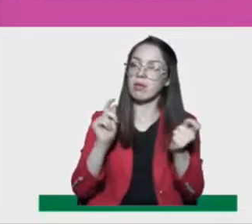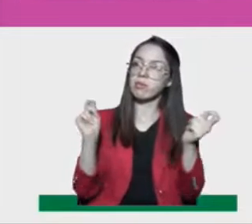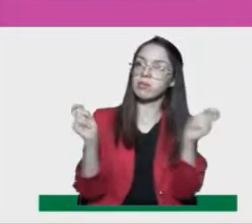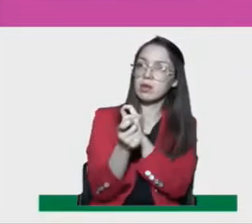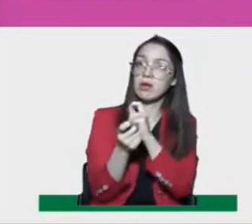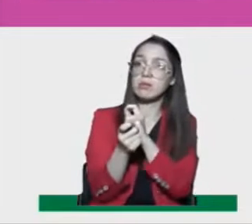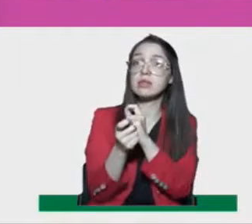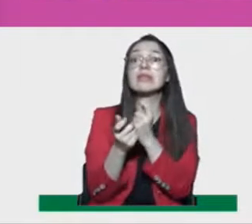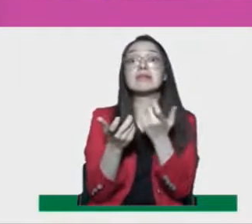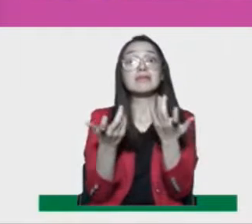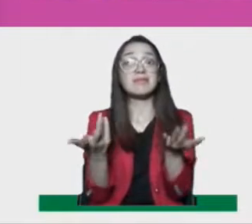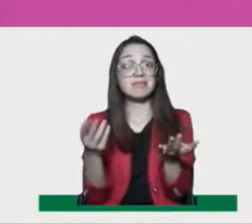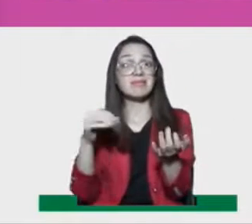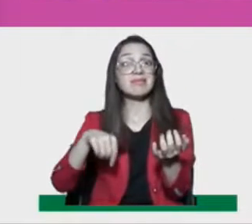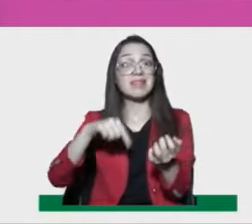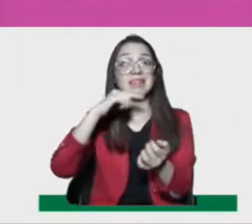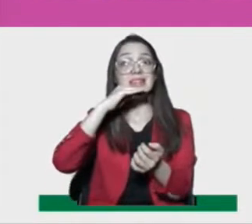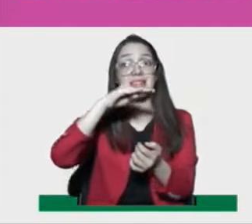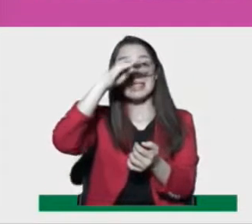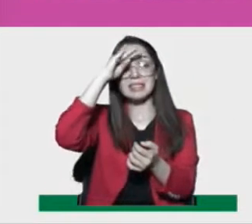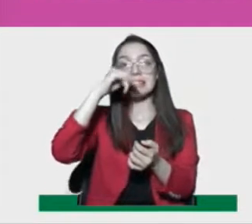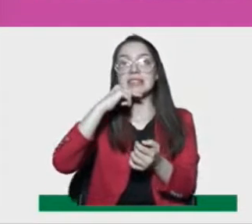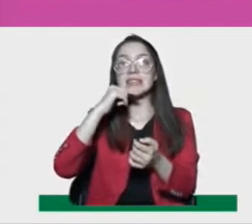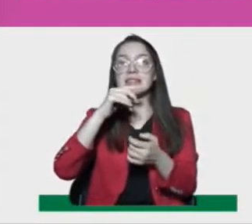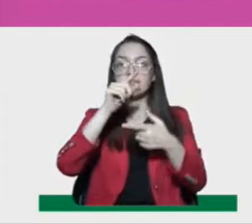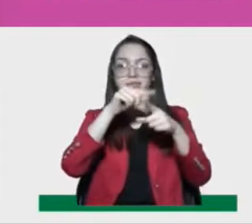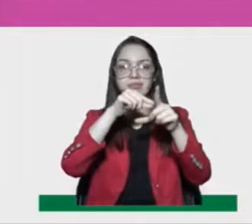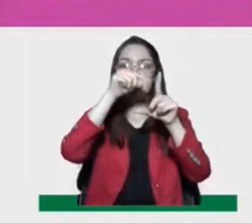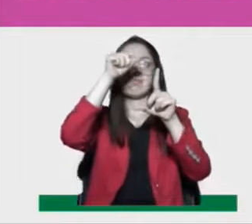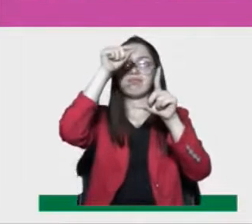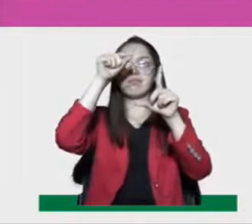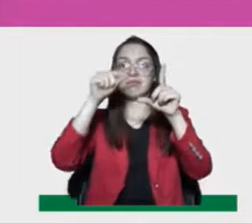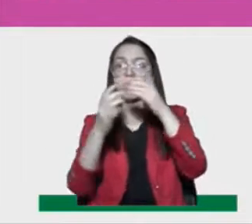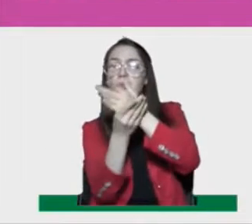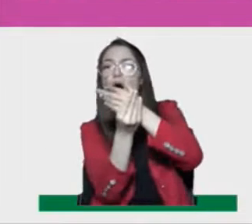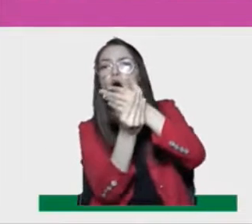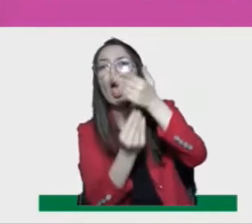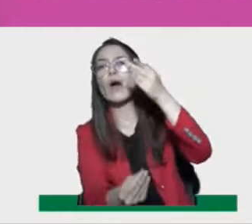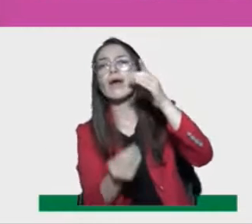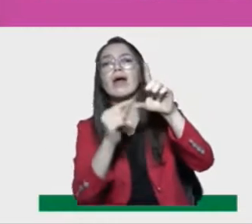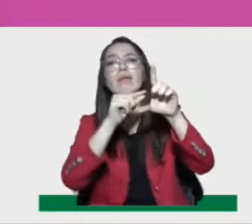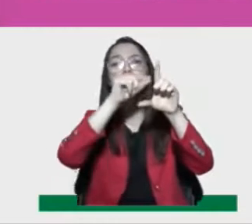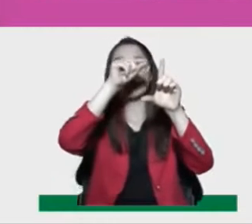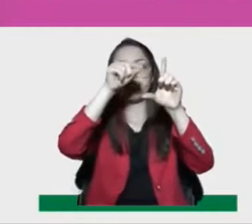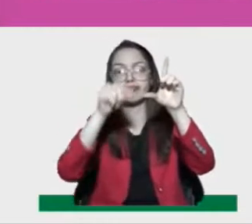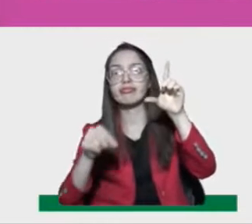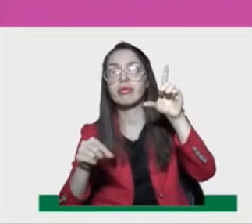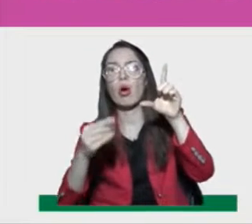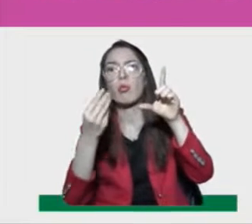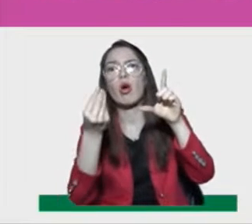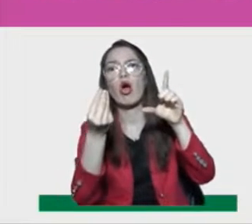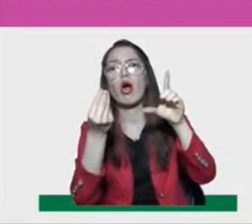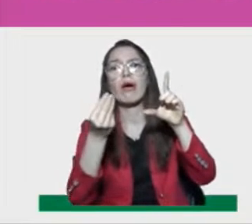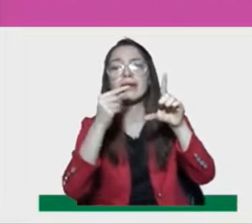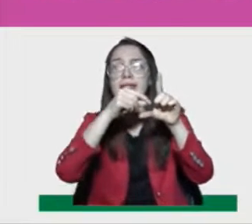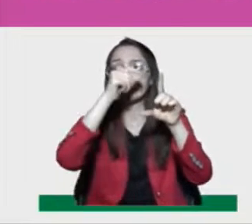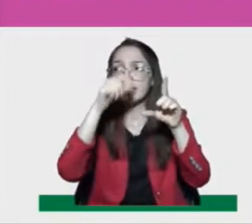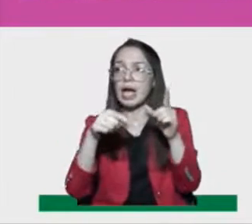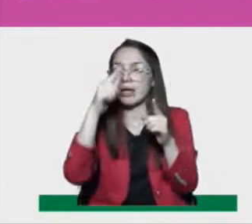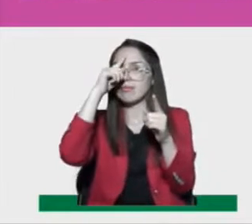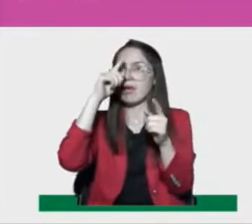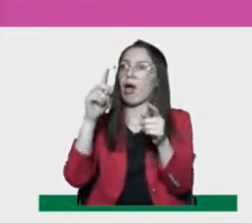todavía mantiene unos índices de pobreza, de marginalidad tremendos. Entonces, ¿cómo el turismo se